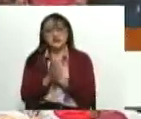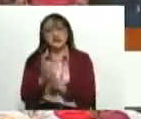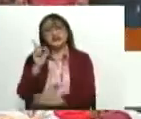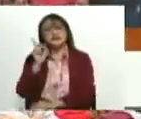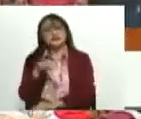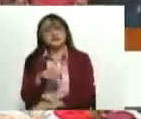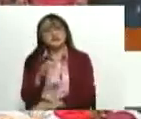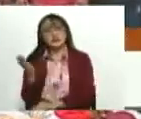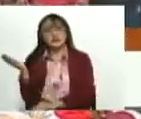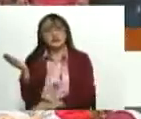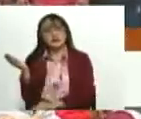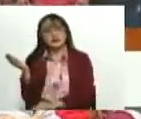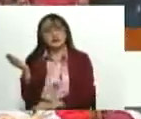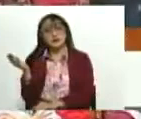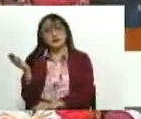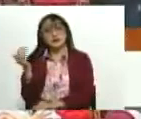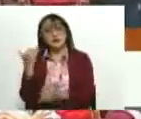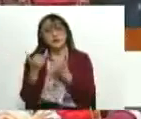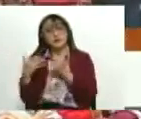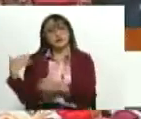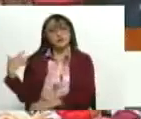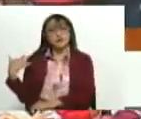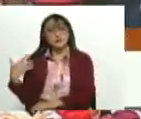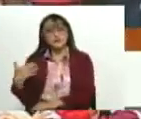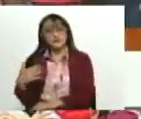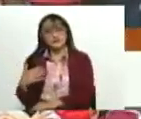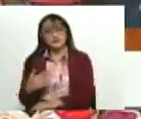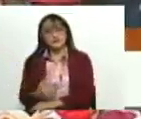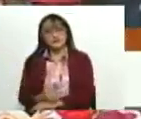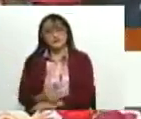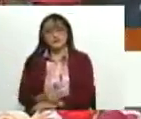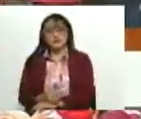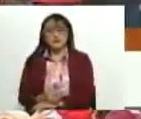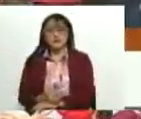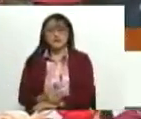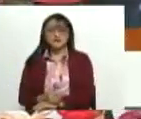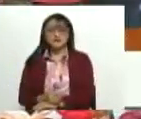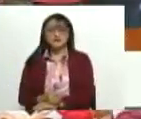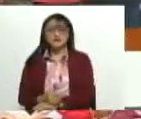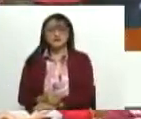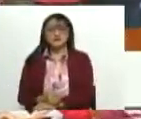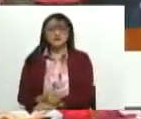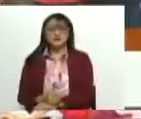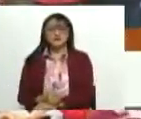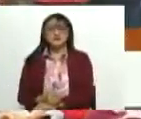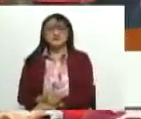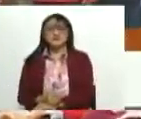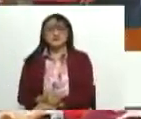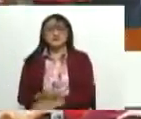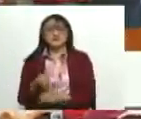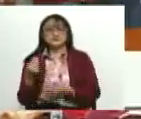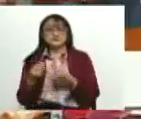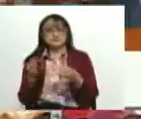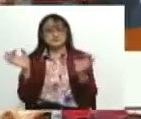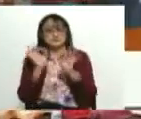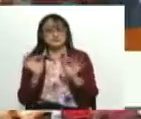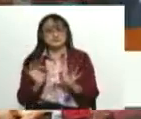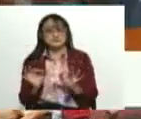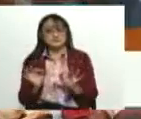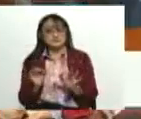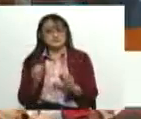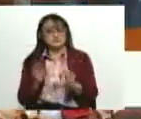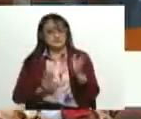además el que en estos últimos tiempos nos ha llevado o nos implementó un mecanismo que sin duda alguna ha